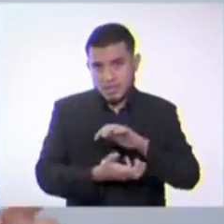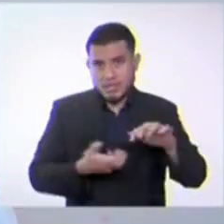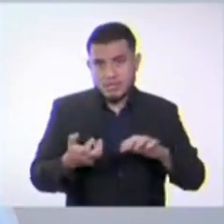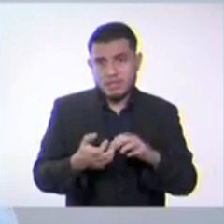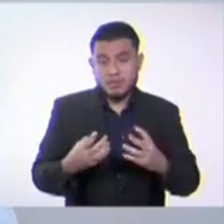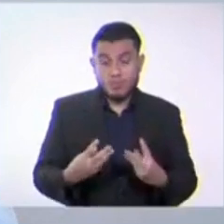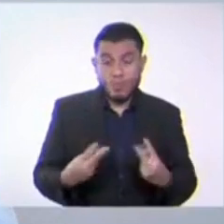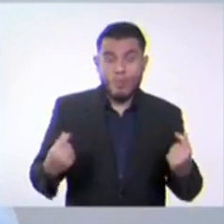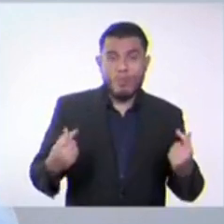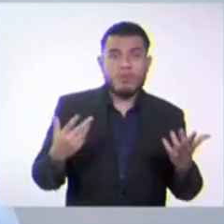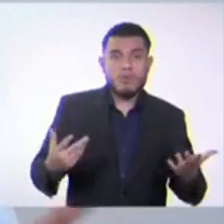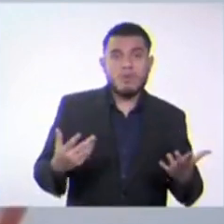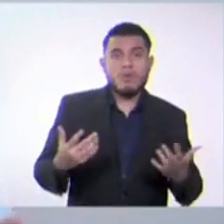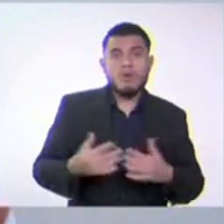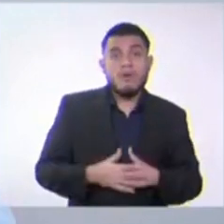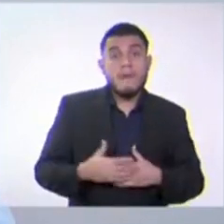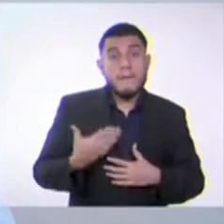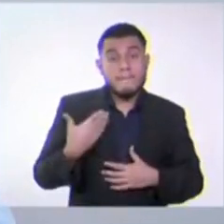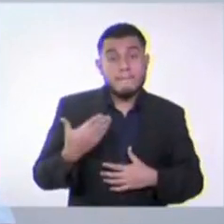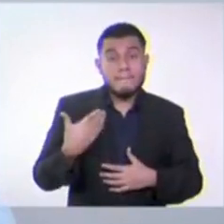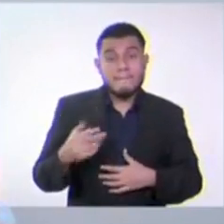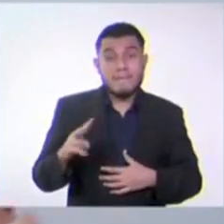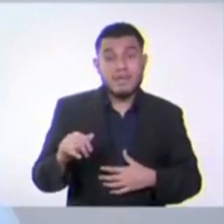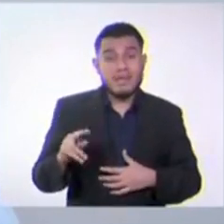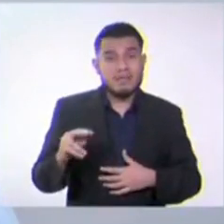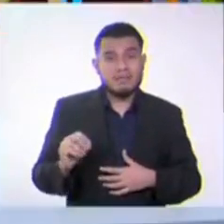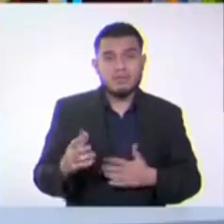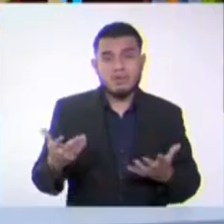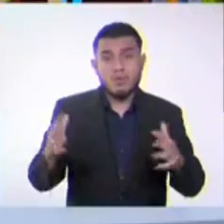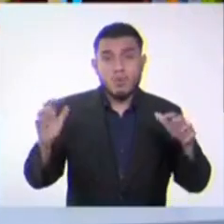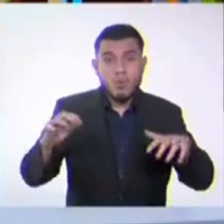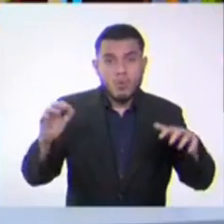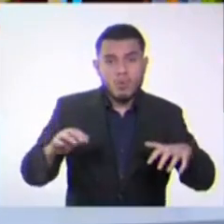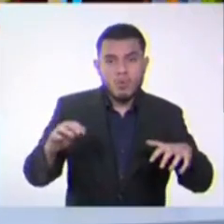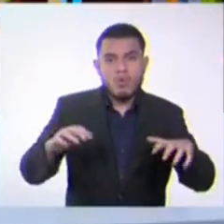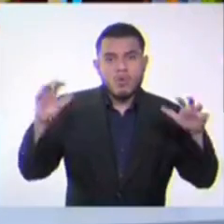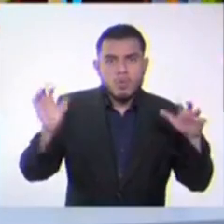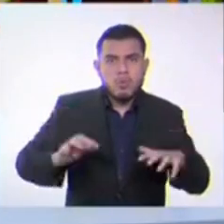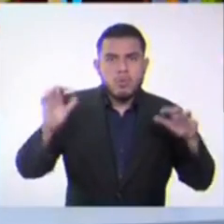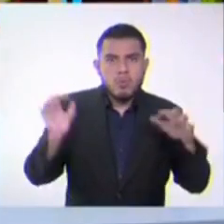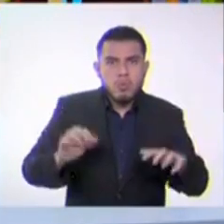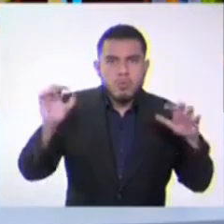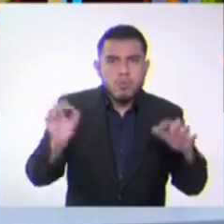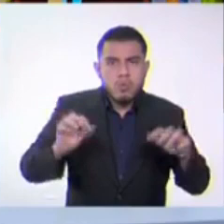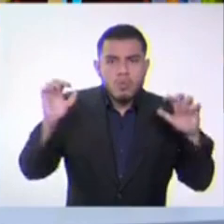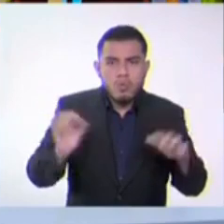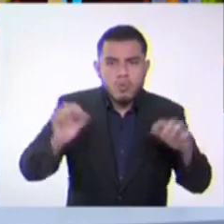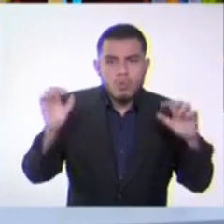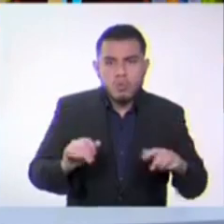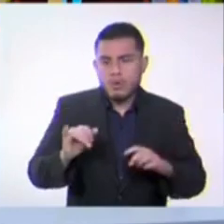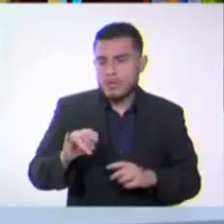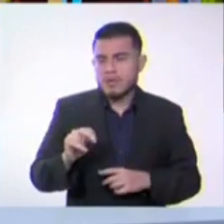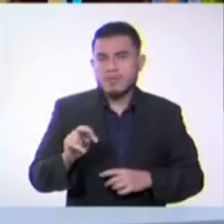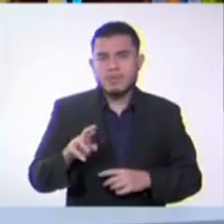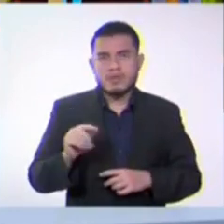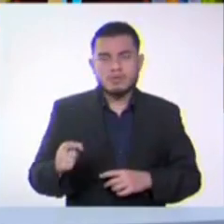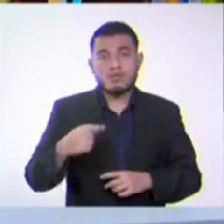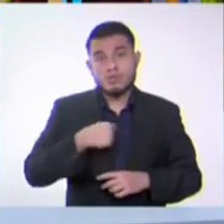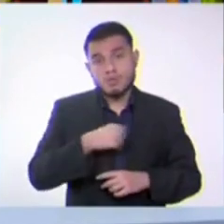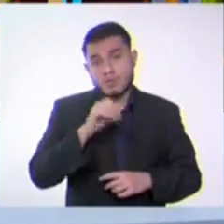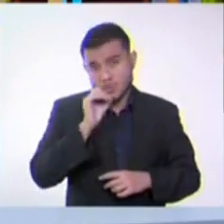seca con verano, ni época lluviosa con invierno. De hecho, por las fechas que te acabo de